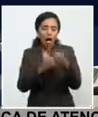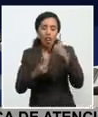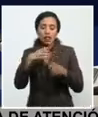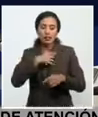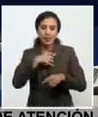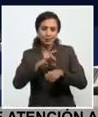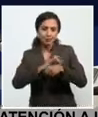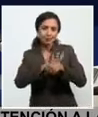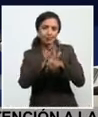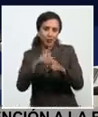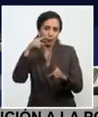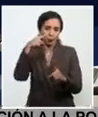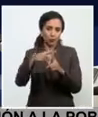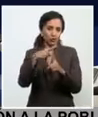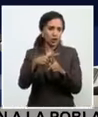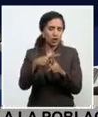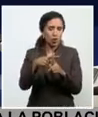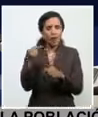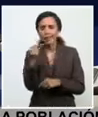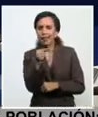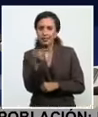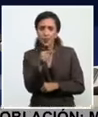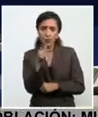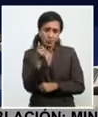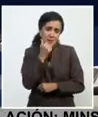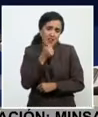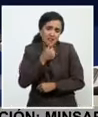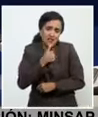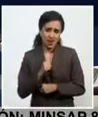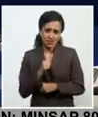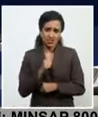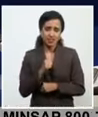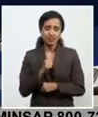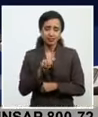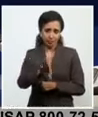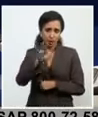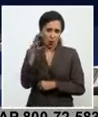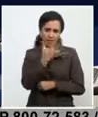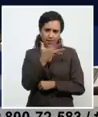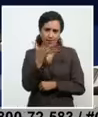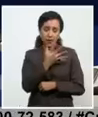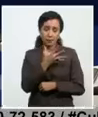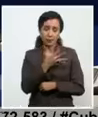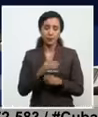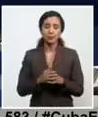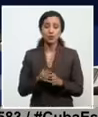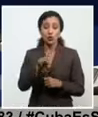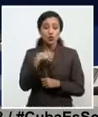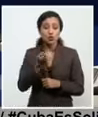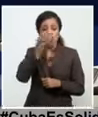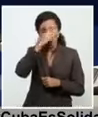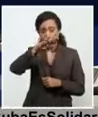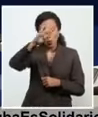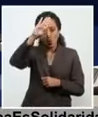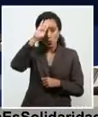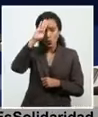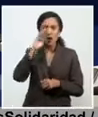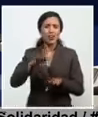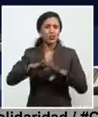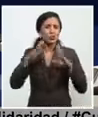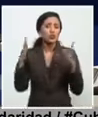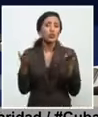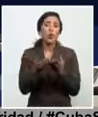casos como tal. Entonces, todos esos son factores que inciden. Nosotros en Cuba hemos ido tomando todas